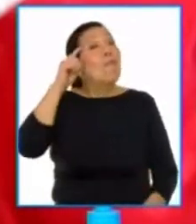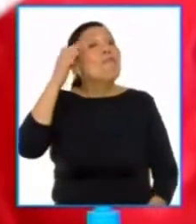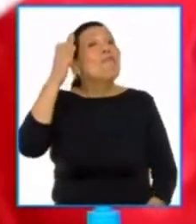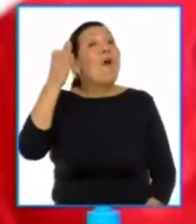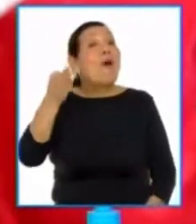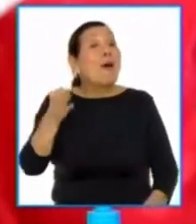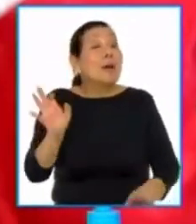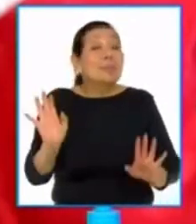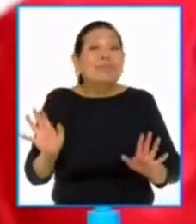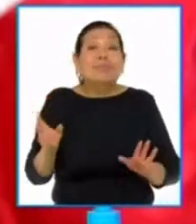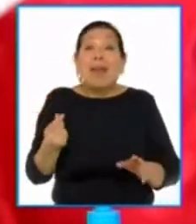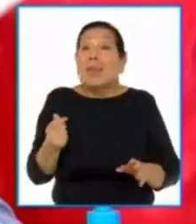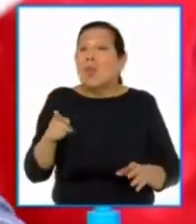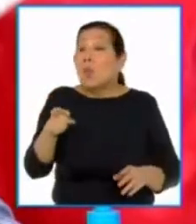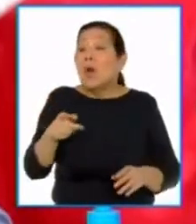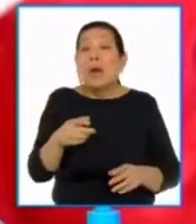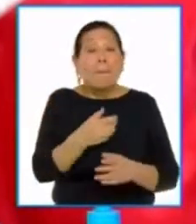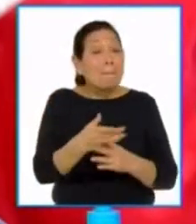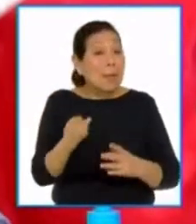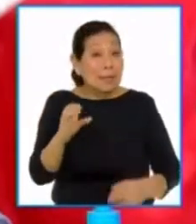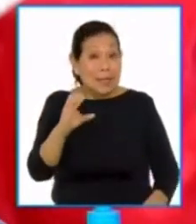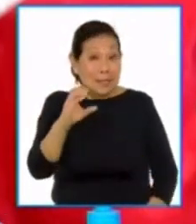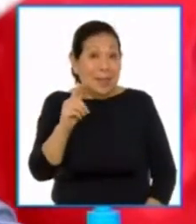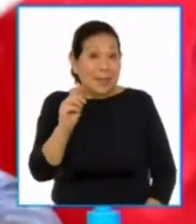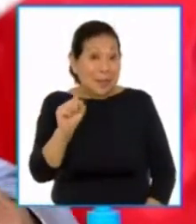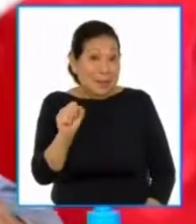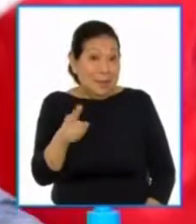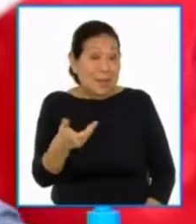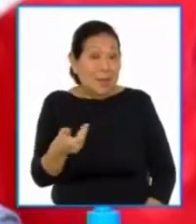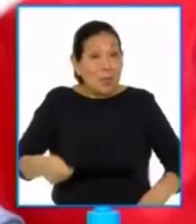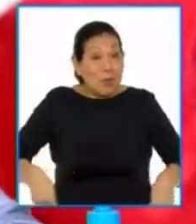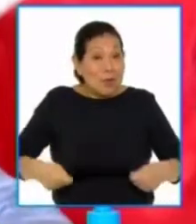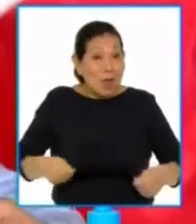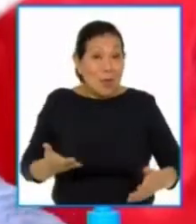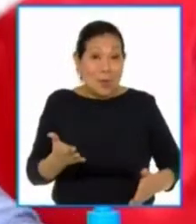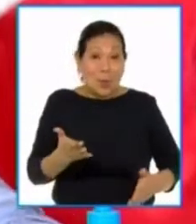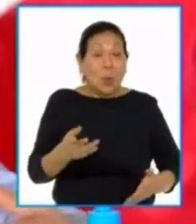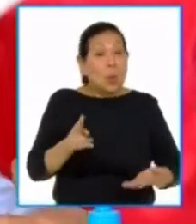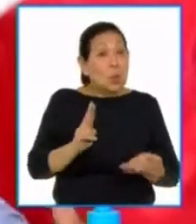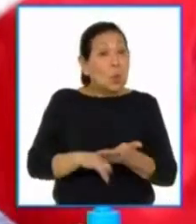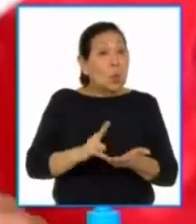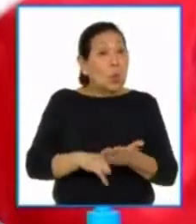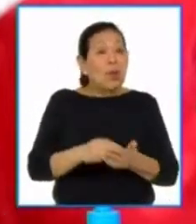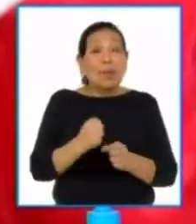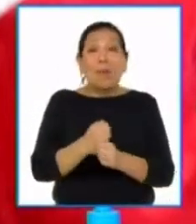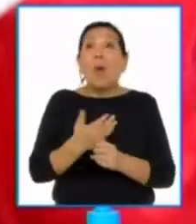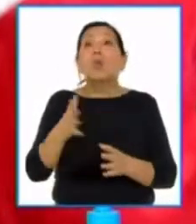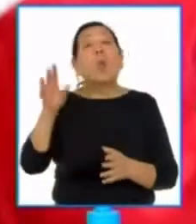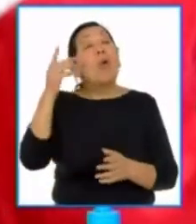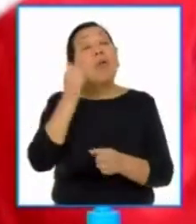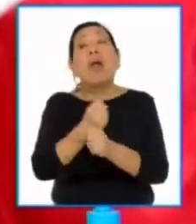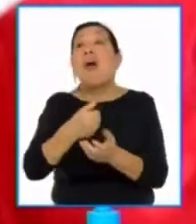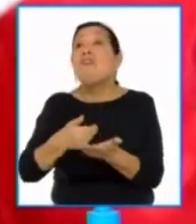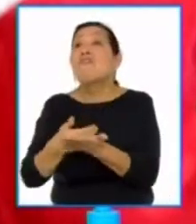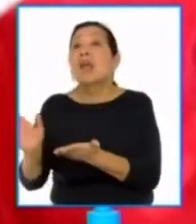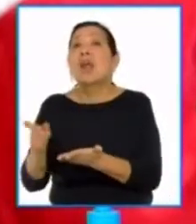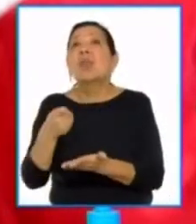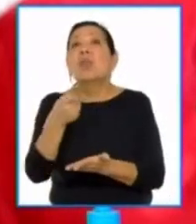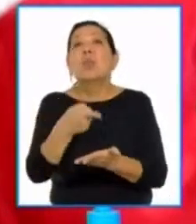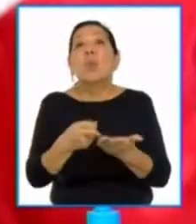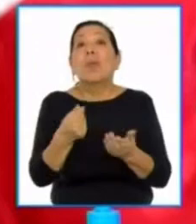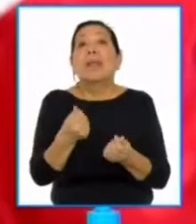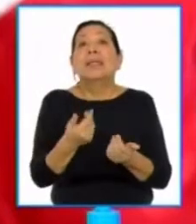su jubilación. Si está sacando plata de la CTS, está gastándose su seguro de desempleo.